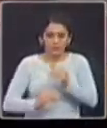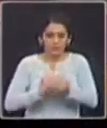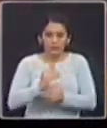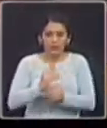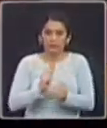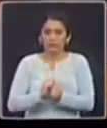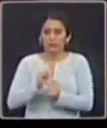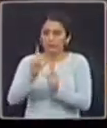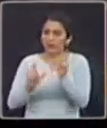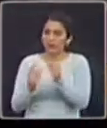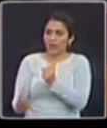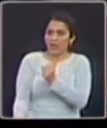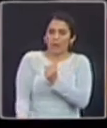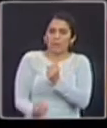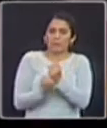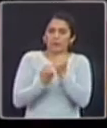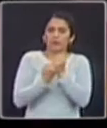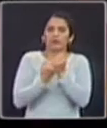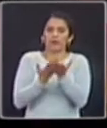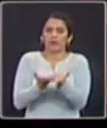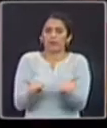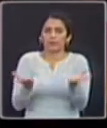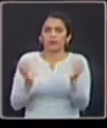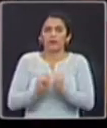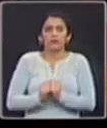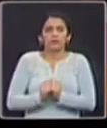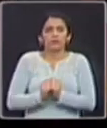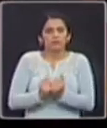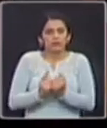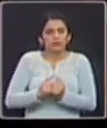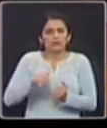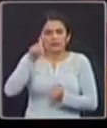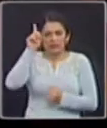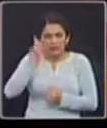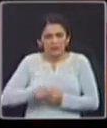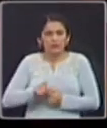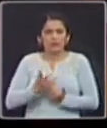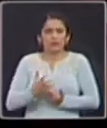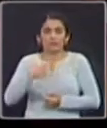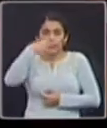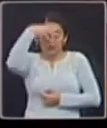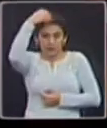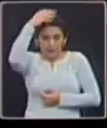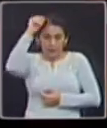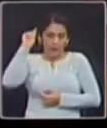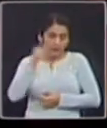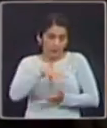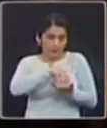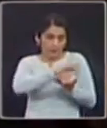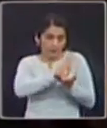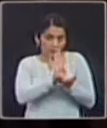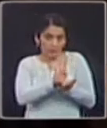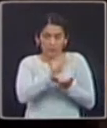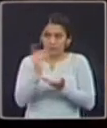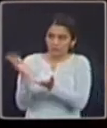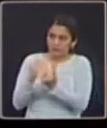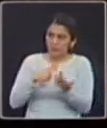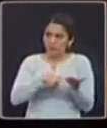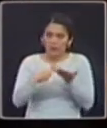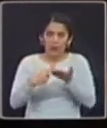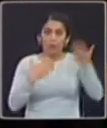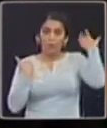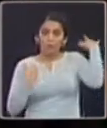de rúbricas de asambleístas que quieren entablar un nuevo proceso de juicio político contra